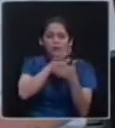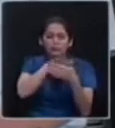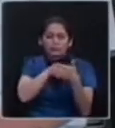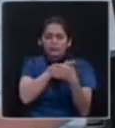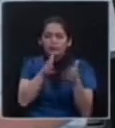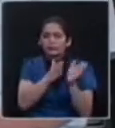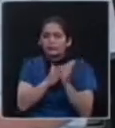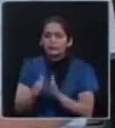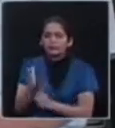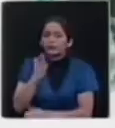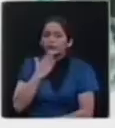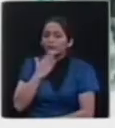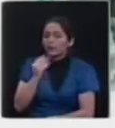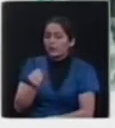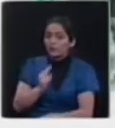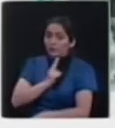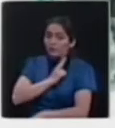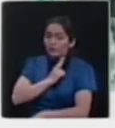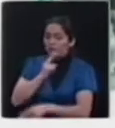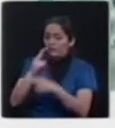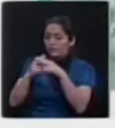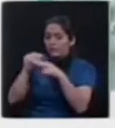Página web de la Universidad de las Artes,